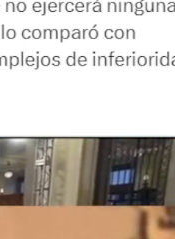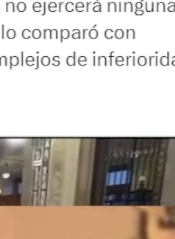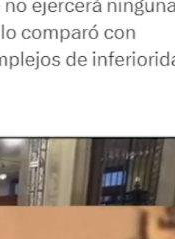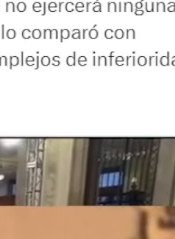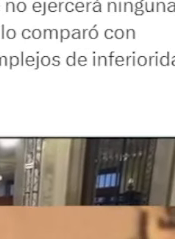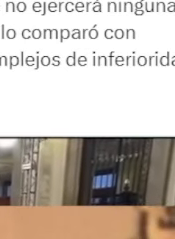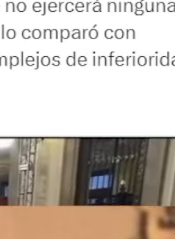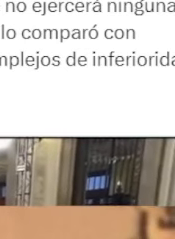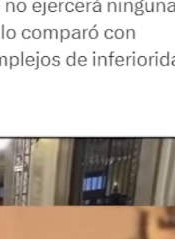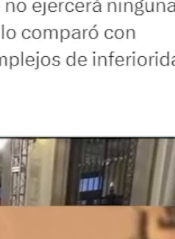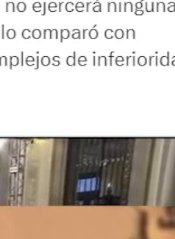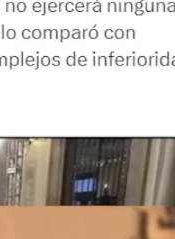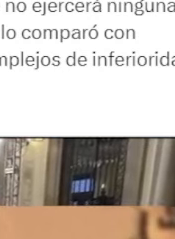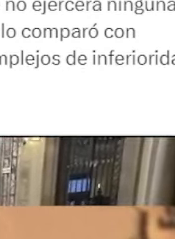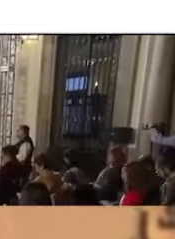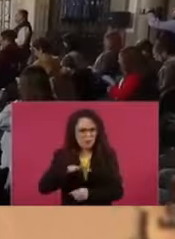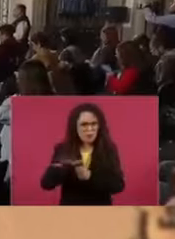not